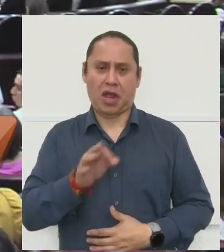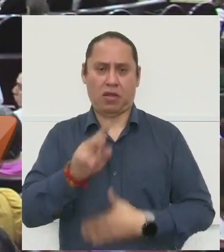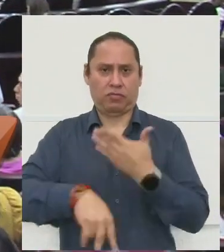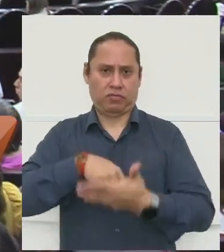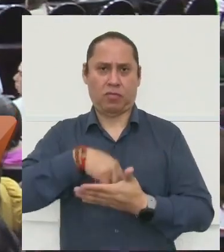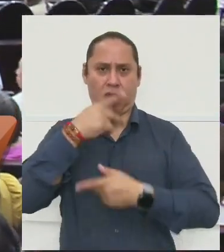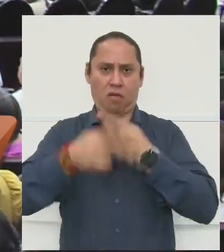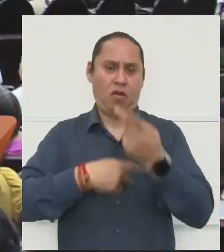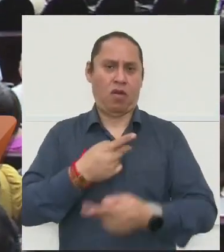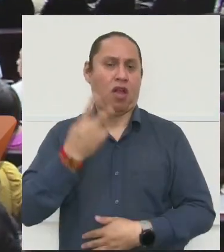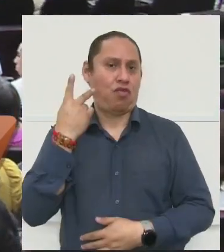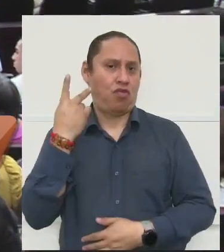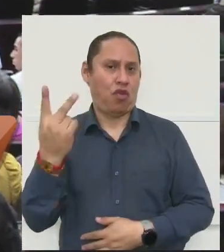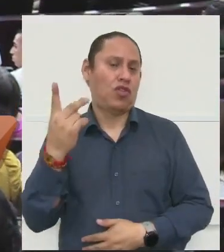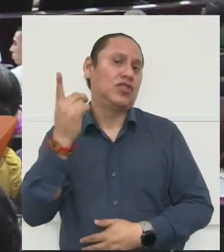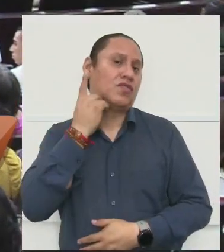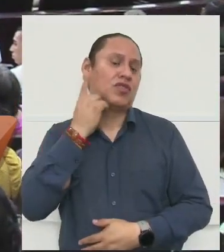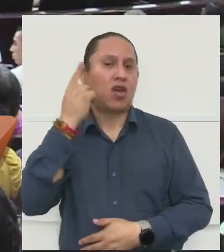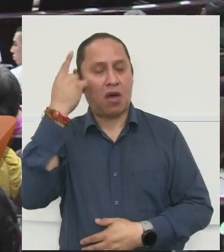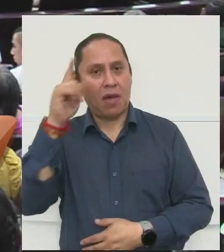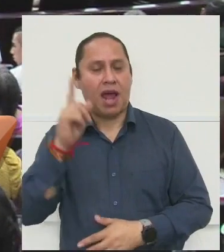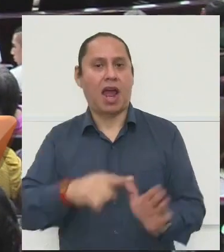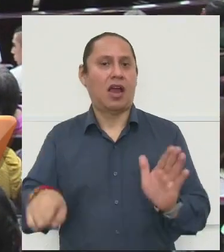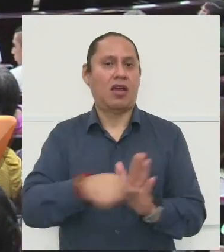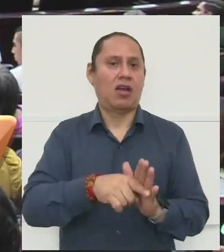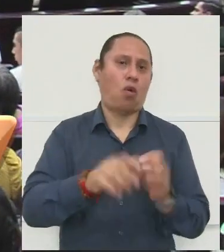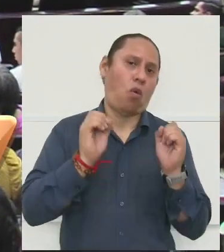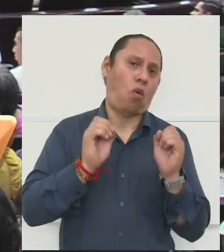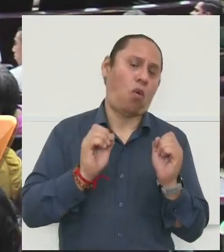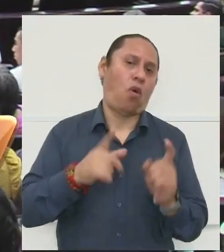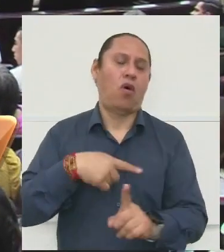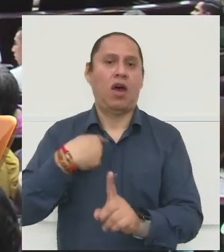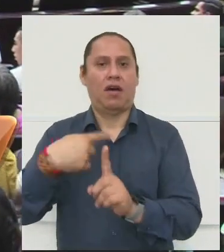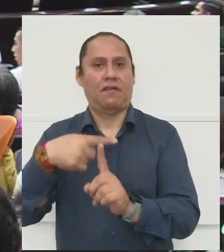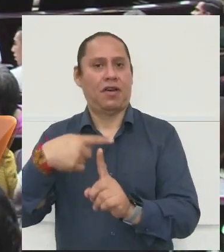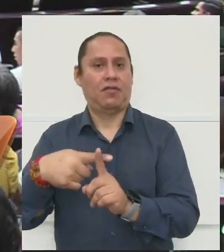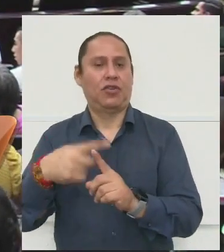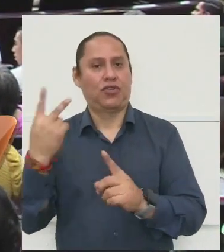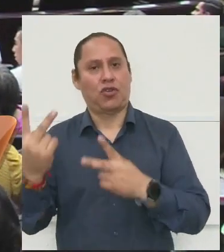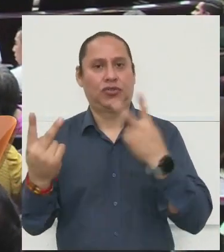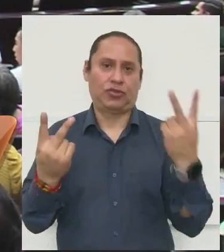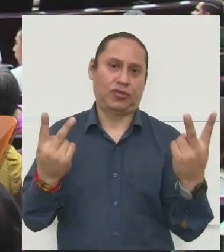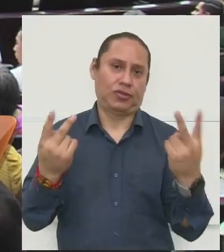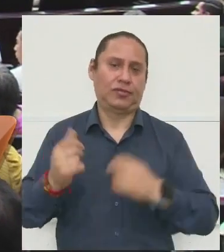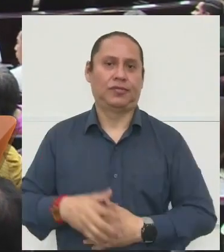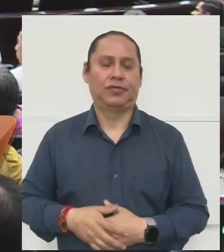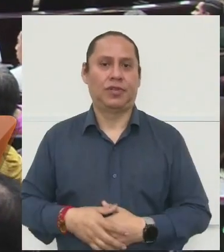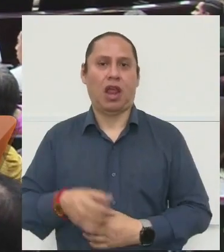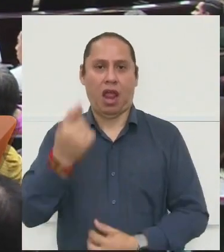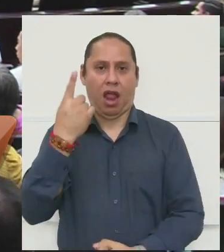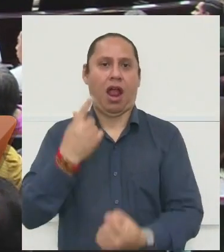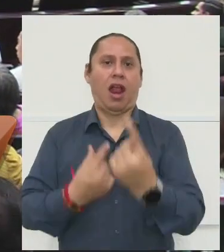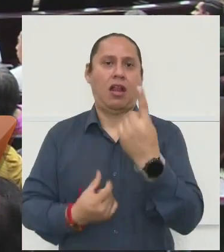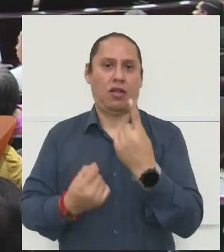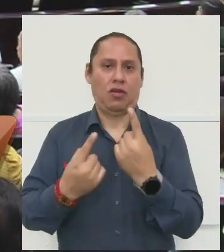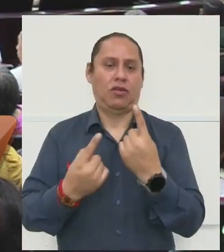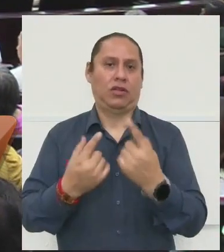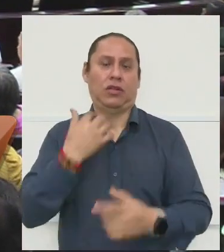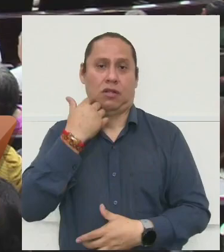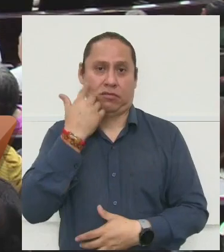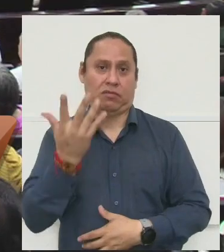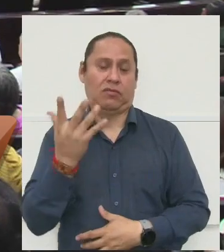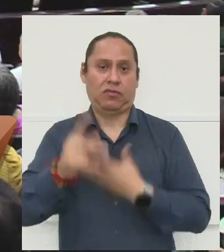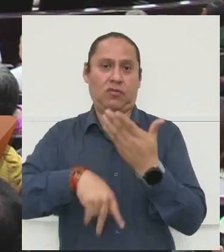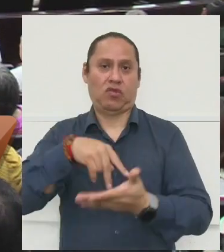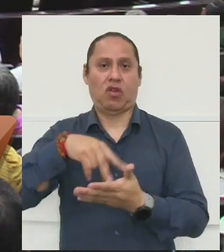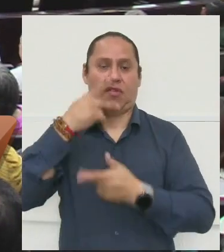la palabra dos legisladores para argumentar en contra y dos a favor si alguna o alguno de los legisladores